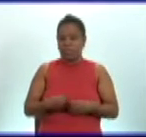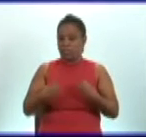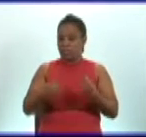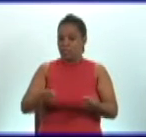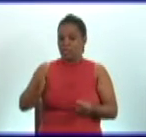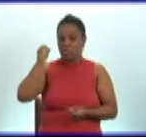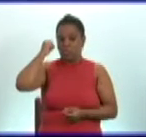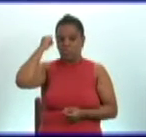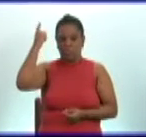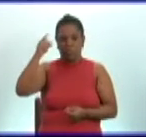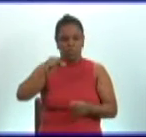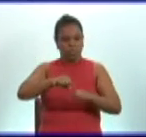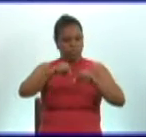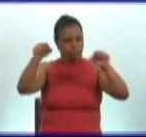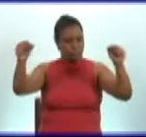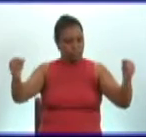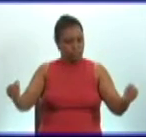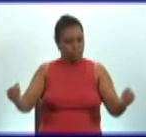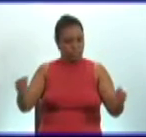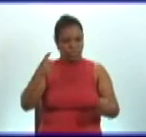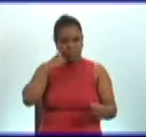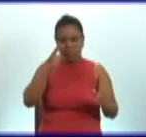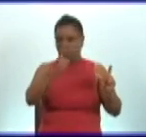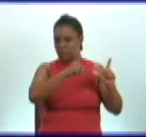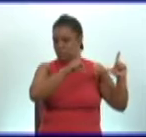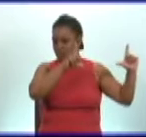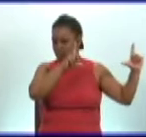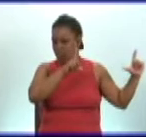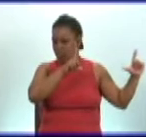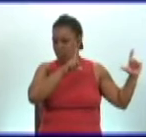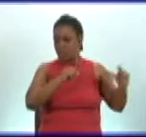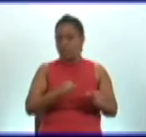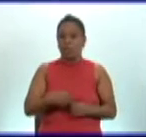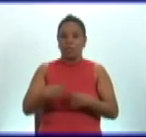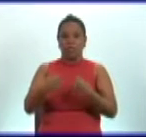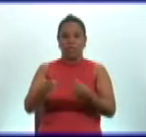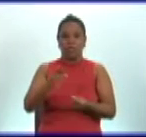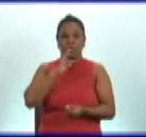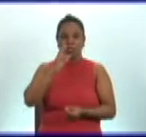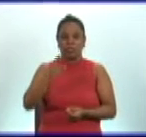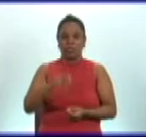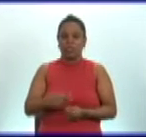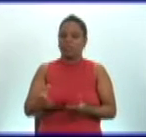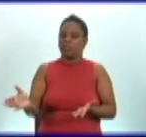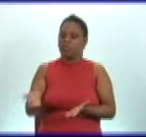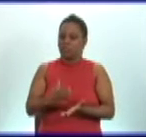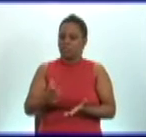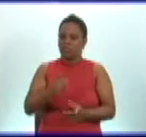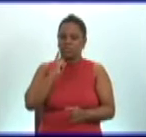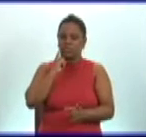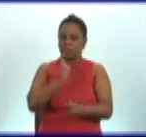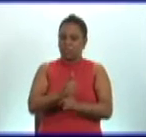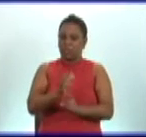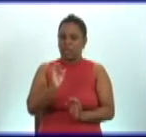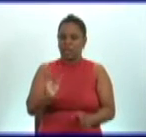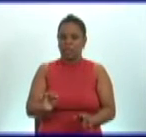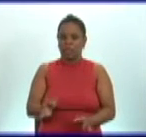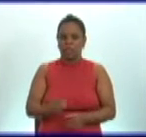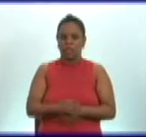del esquema que vamos a ver en pantalla, usted vaya resumiendo también en su libreta las ideas que aparecen en la misma. De